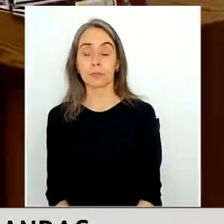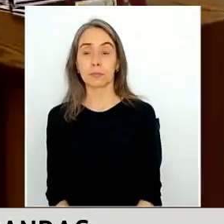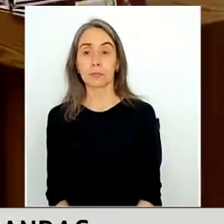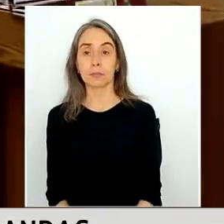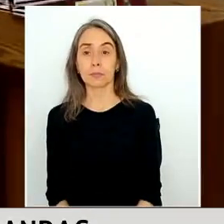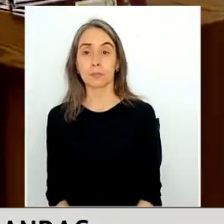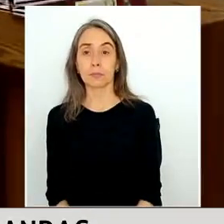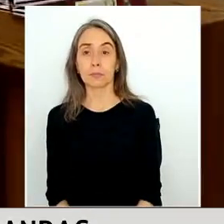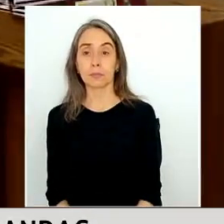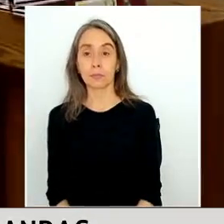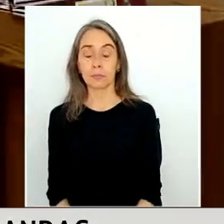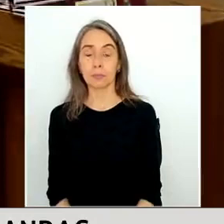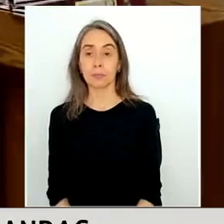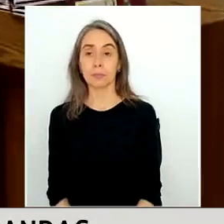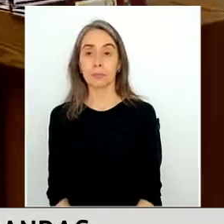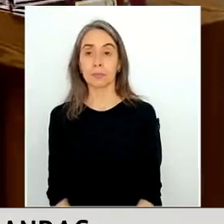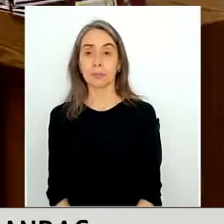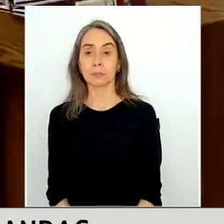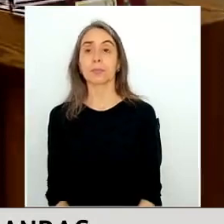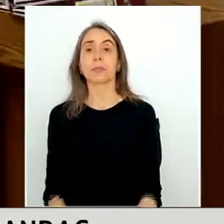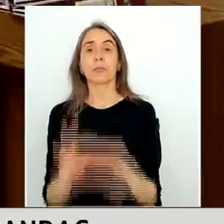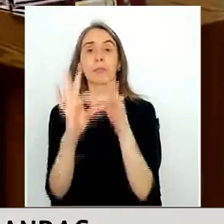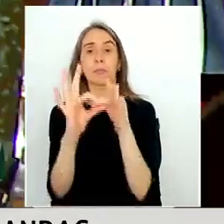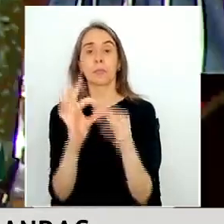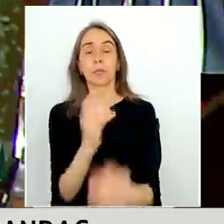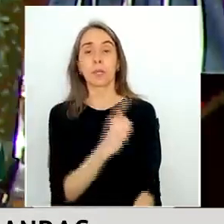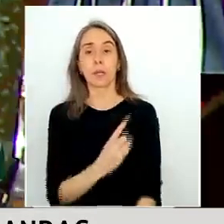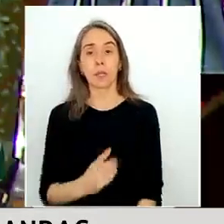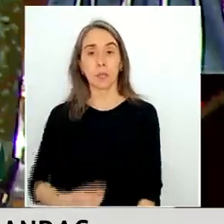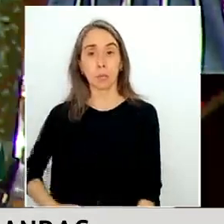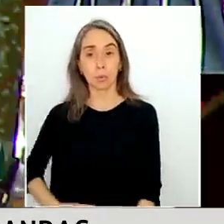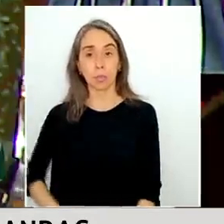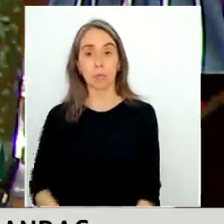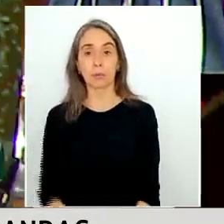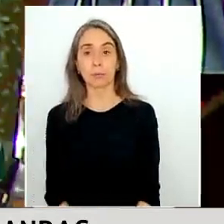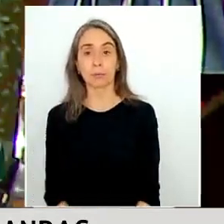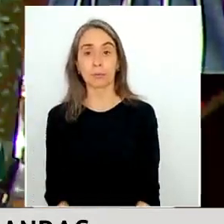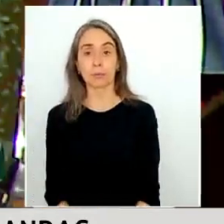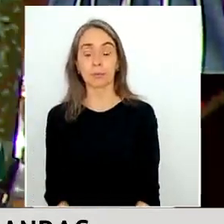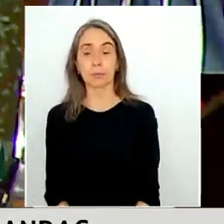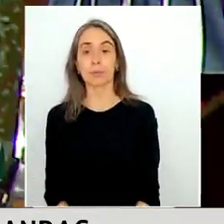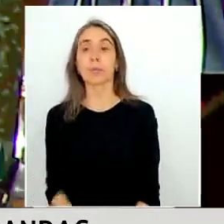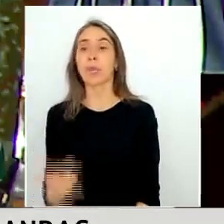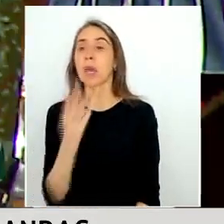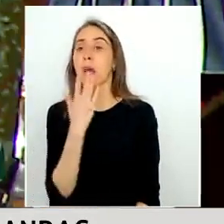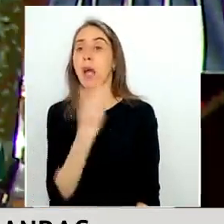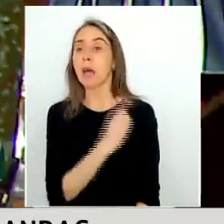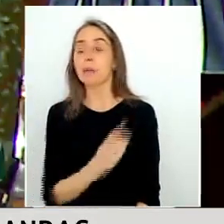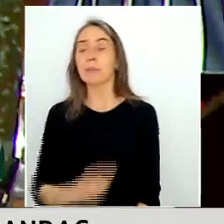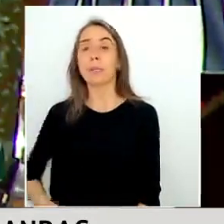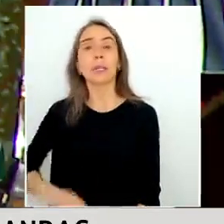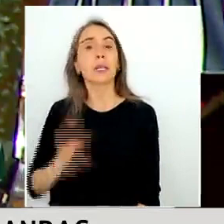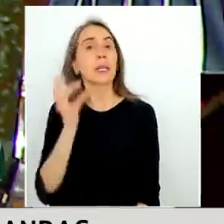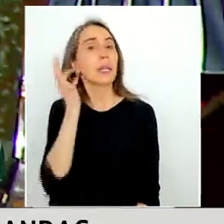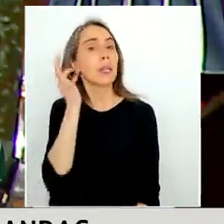presidente Gracias diputado tiene la palabra la diputada Viviana